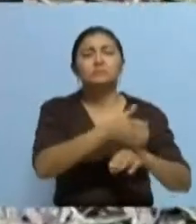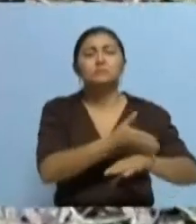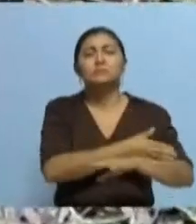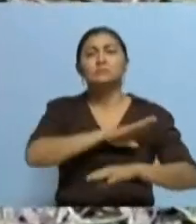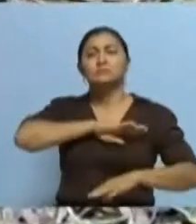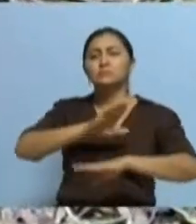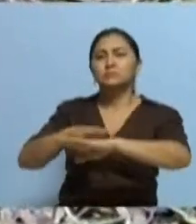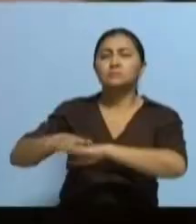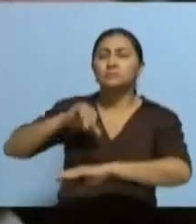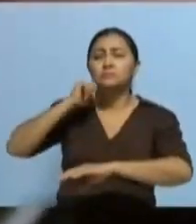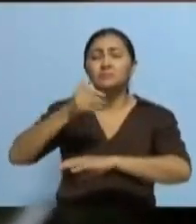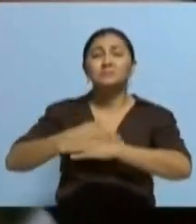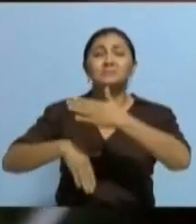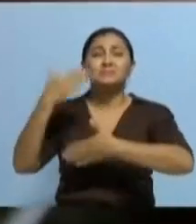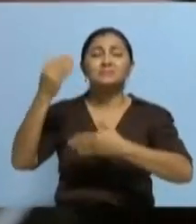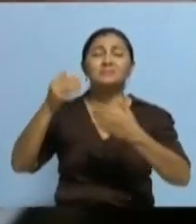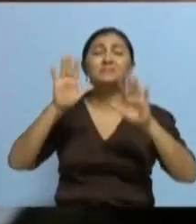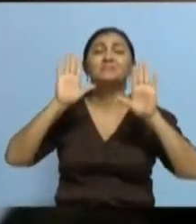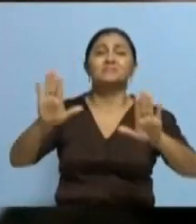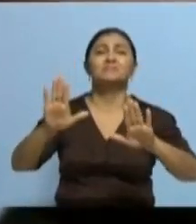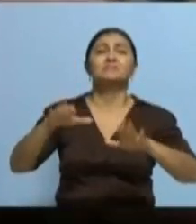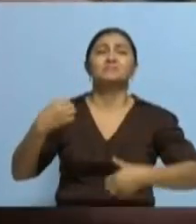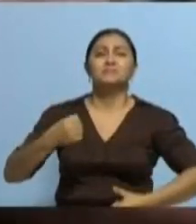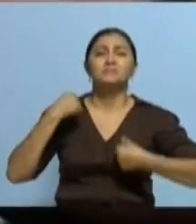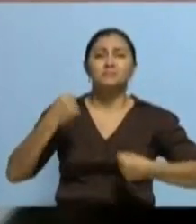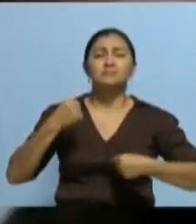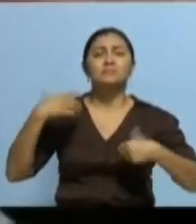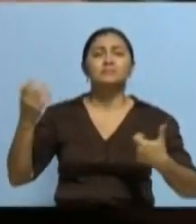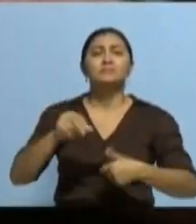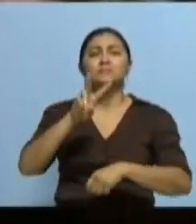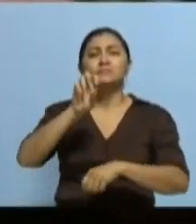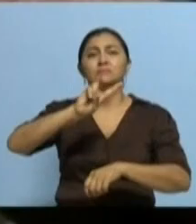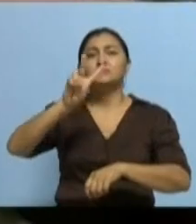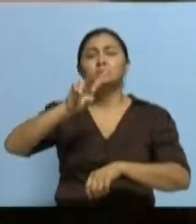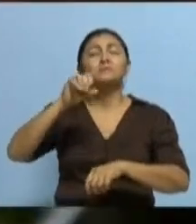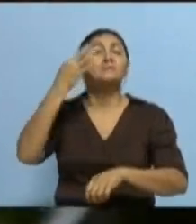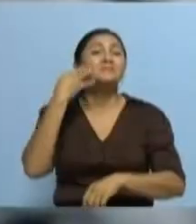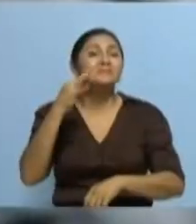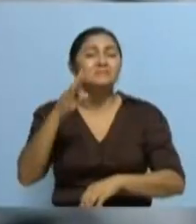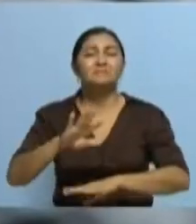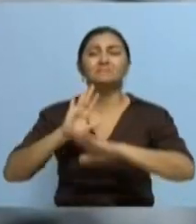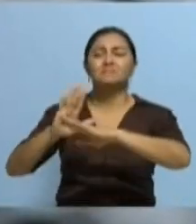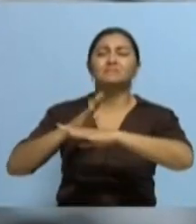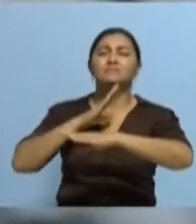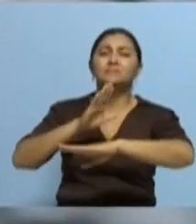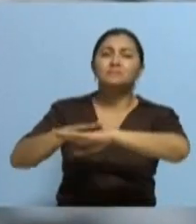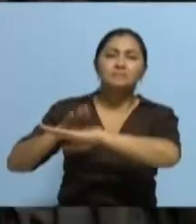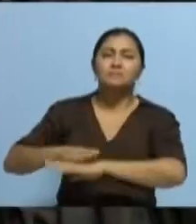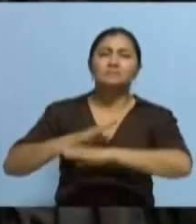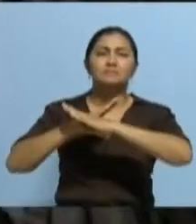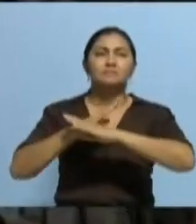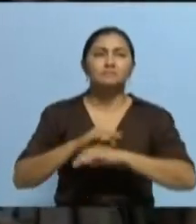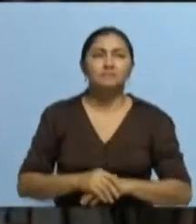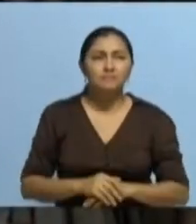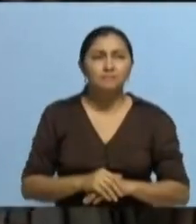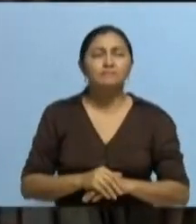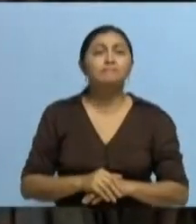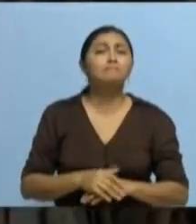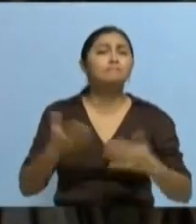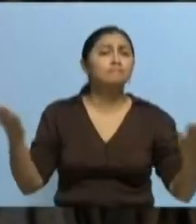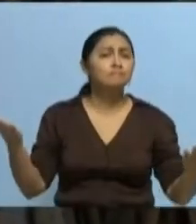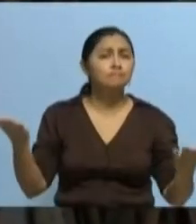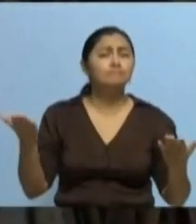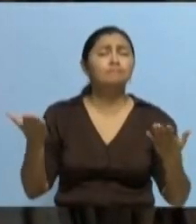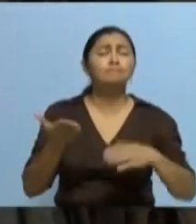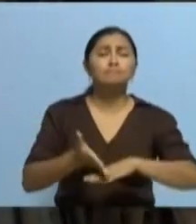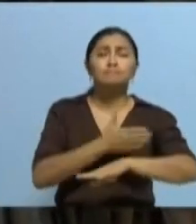mañana, que es cuando inicia el paro armado por 72 horas decretado por el grupo subversivo del ELN. pues prácticamente toma